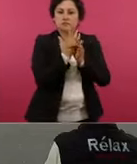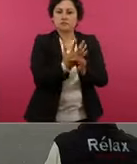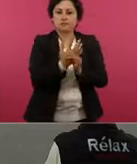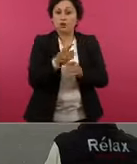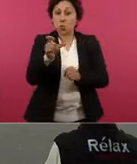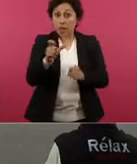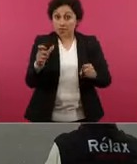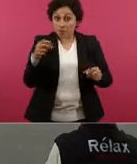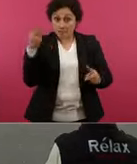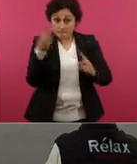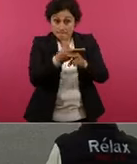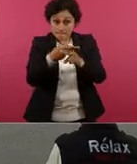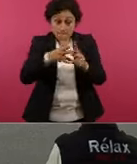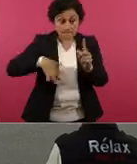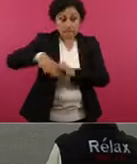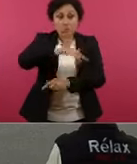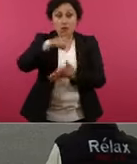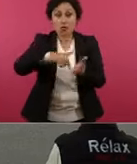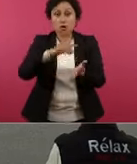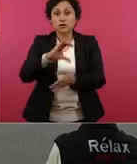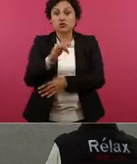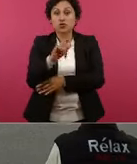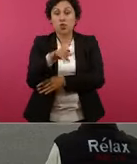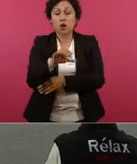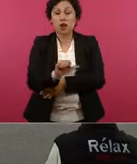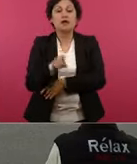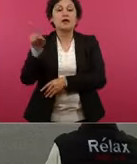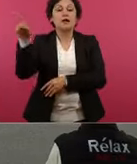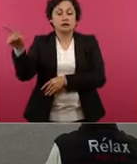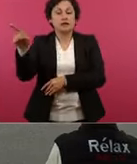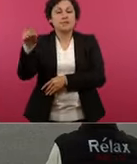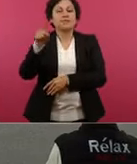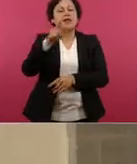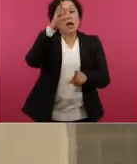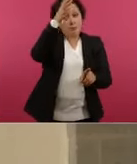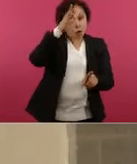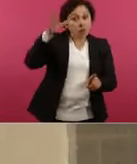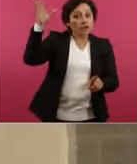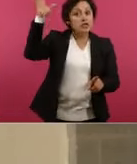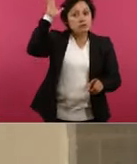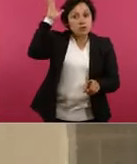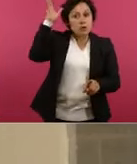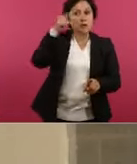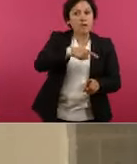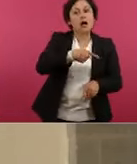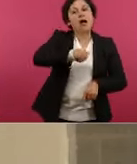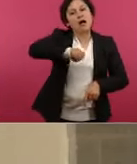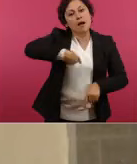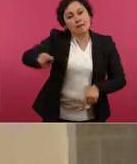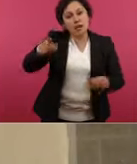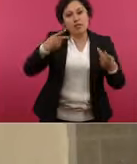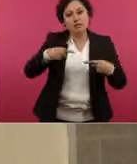Moctezuma envió nuevos emisarios al encuentro de Hernán Cortés, quien avanzó